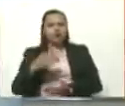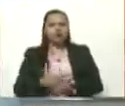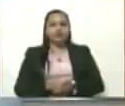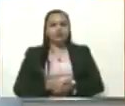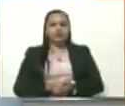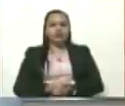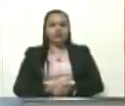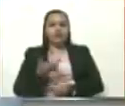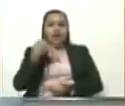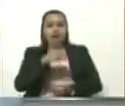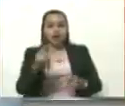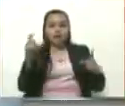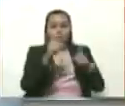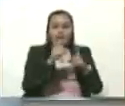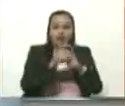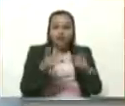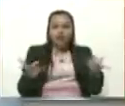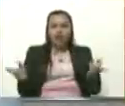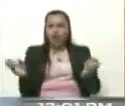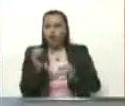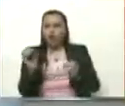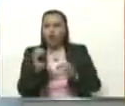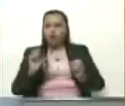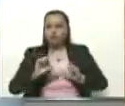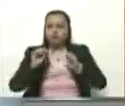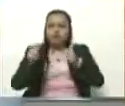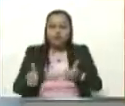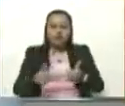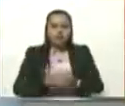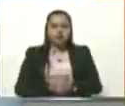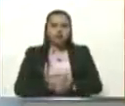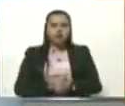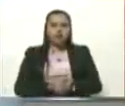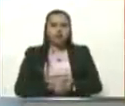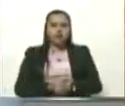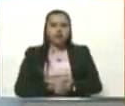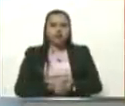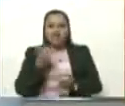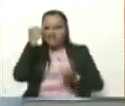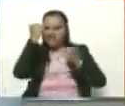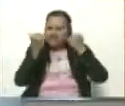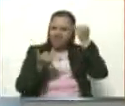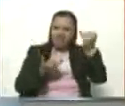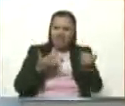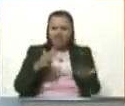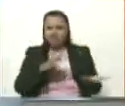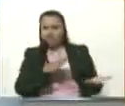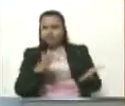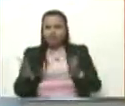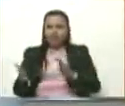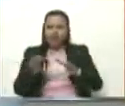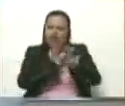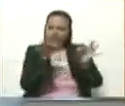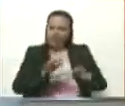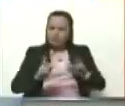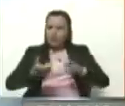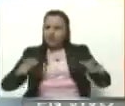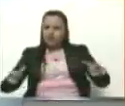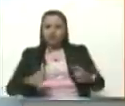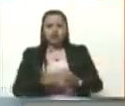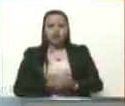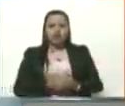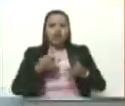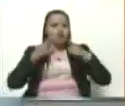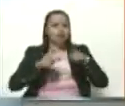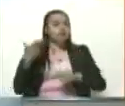consigna o se se lanza el concepto muy de manera genérica pero yo